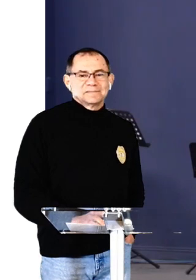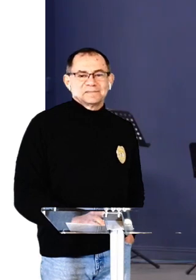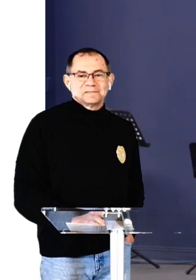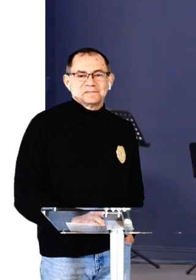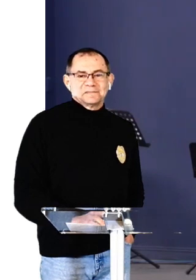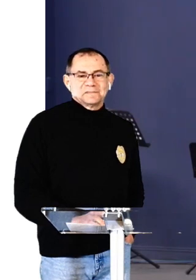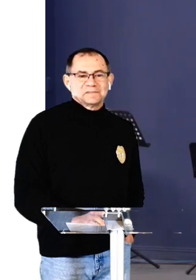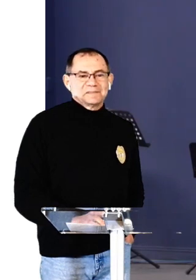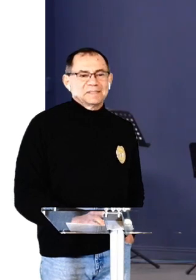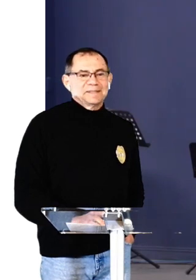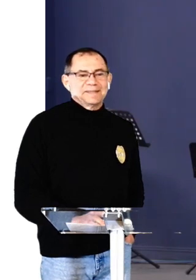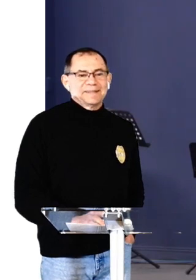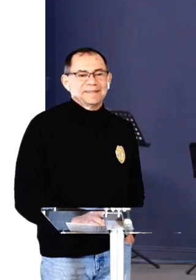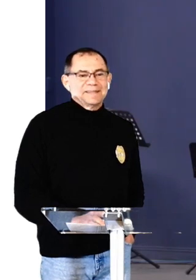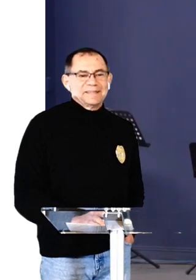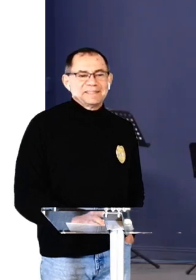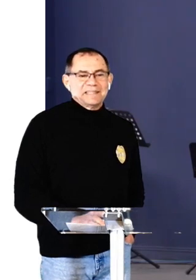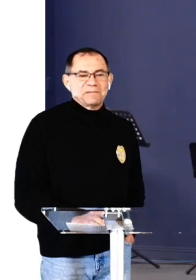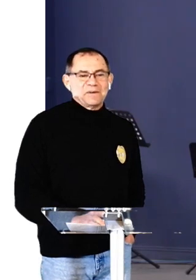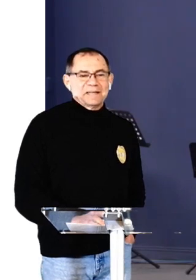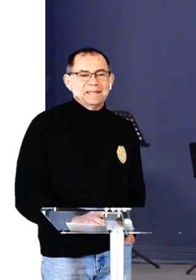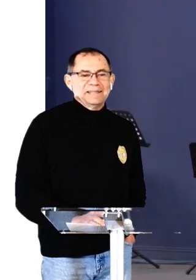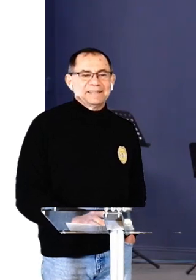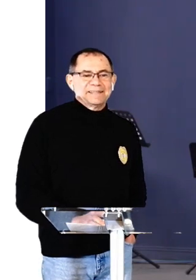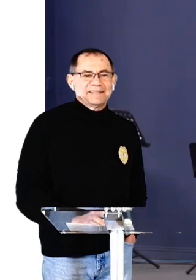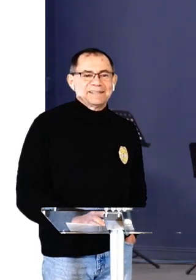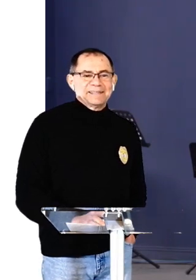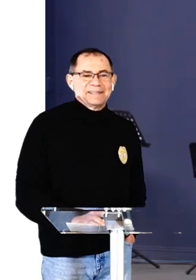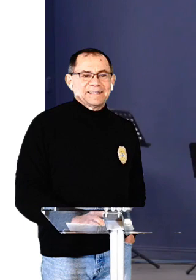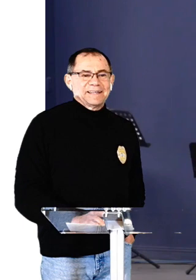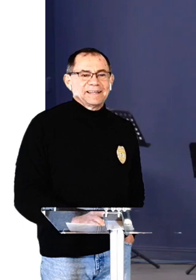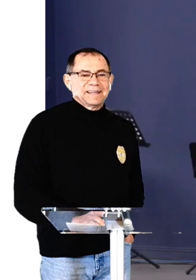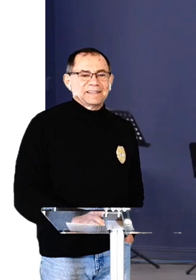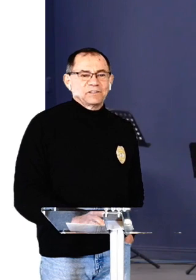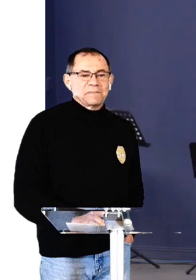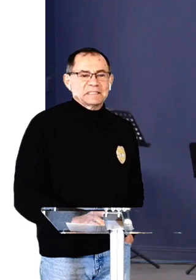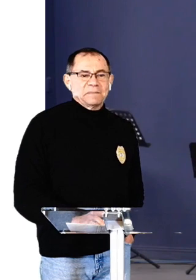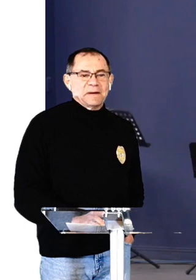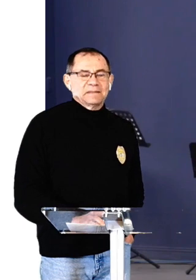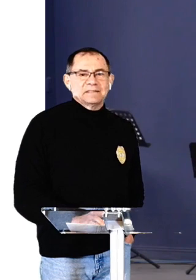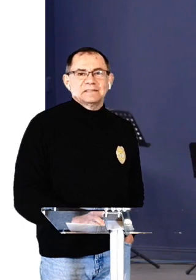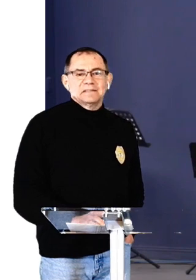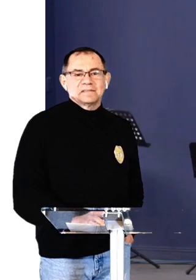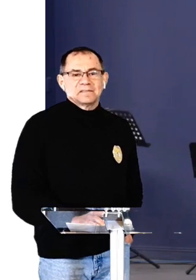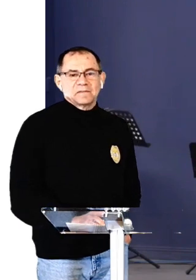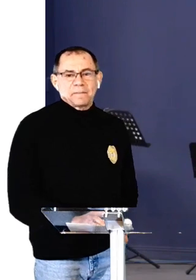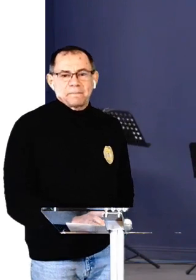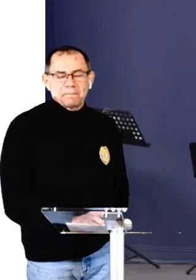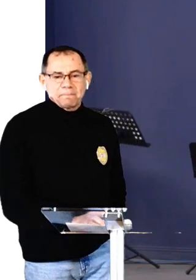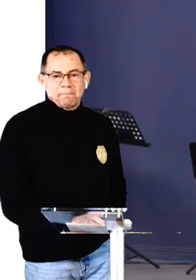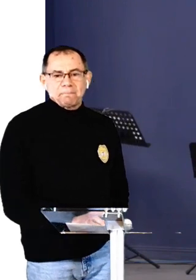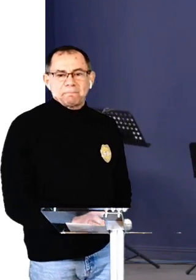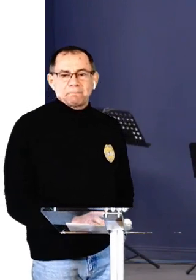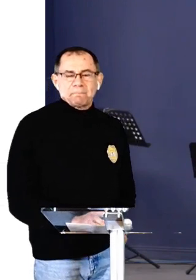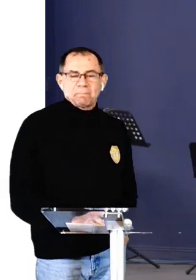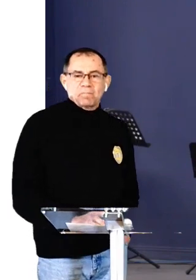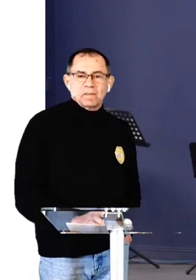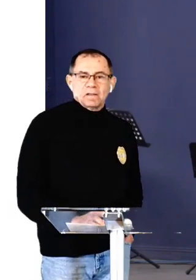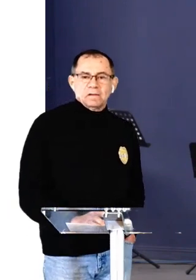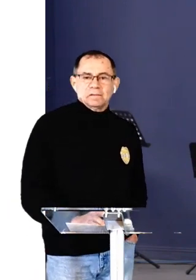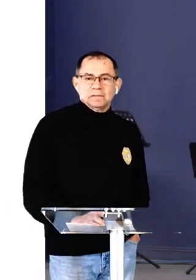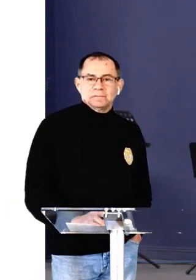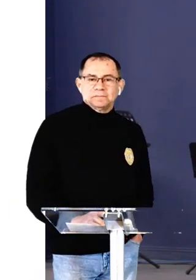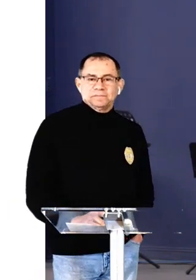sin querer queriendo, sin necesidad. Sigamos aquí, otros participantes. Vienen de